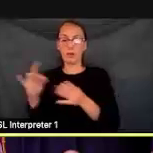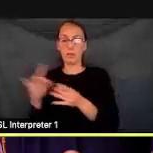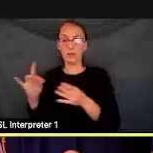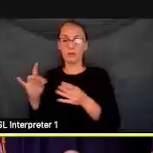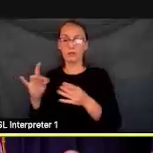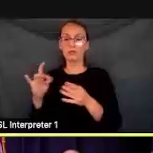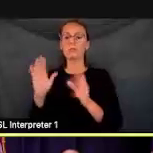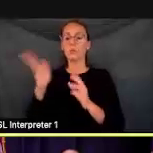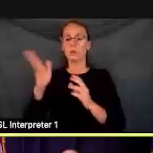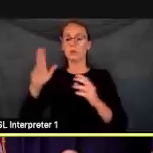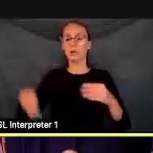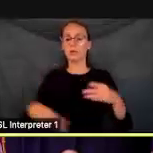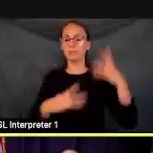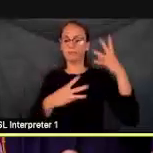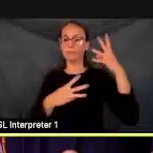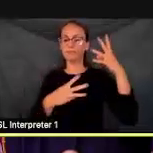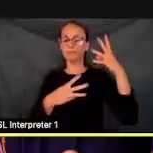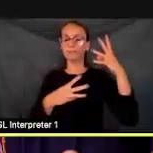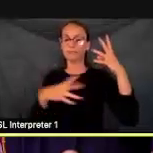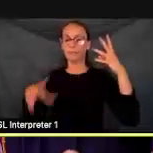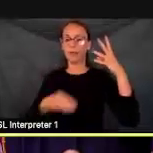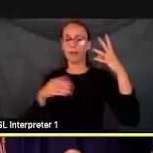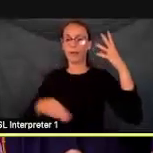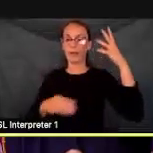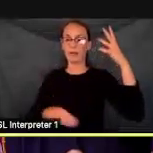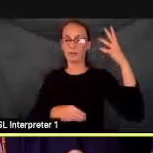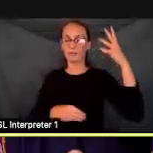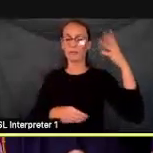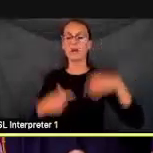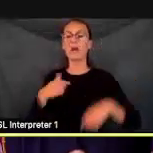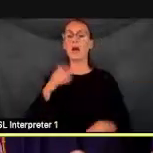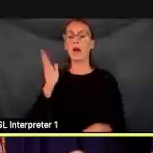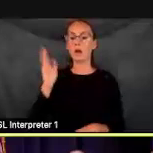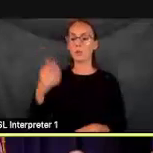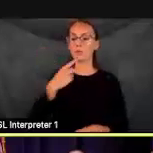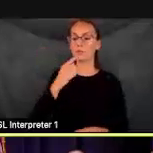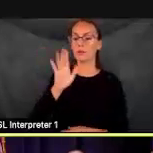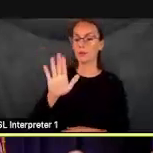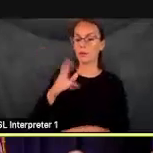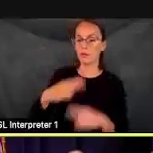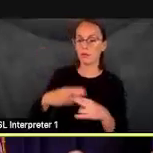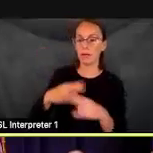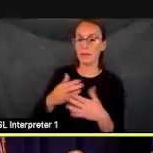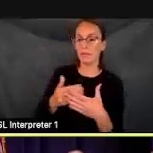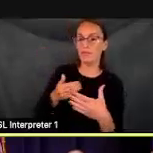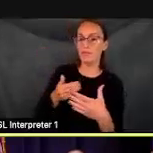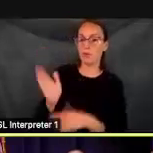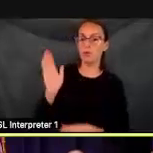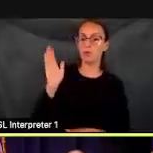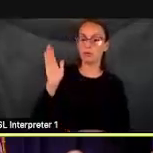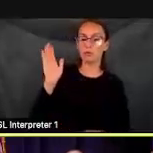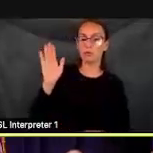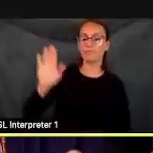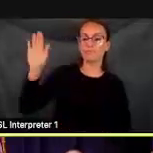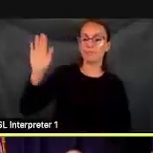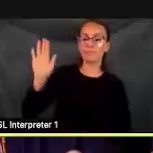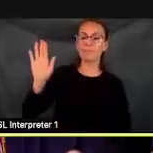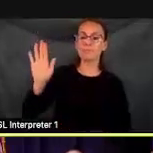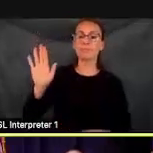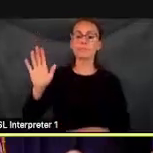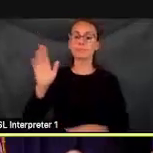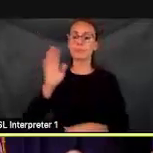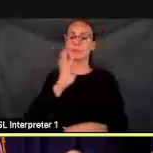Luego voy a llamar a 2 nombres a la vez para que estén preparados cuando les toque hablar. Me disculpo de antemano si pronunció